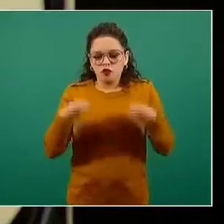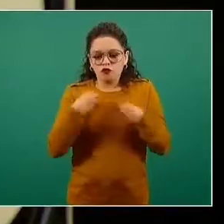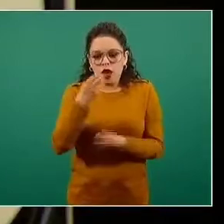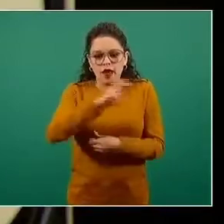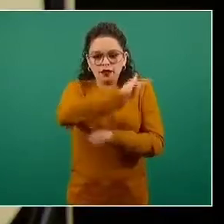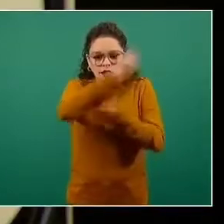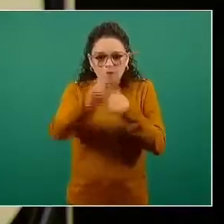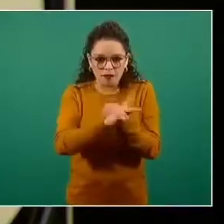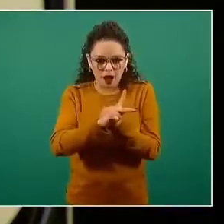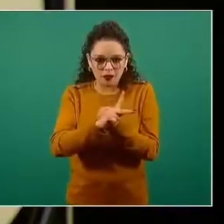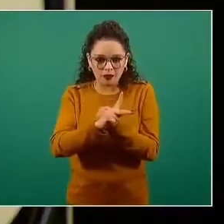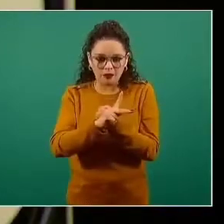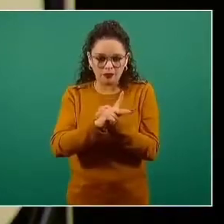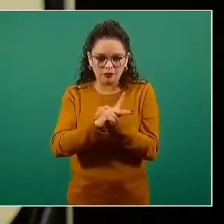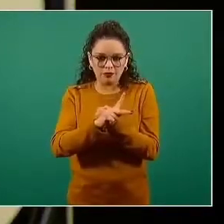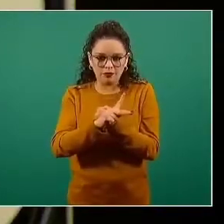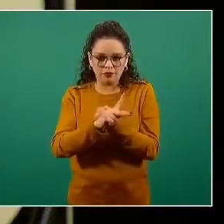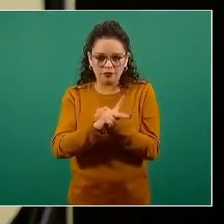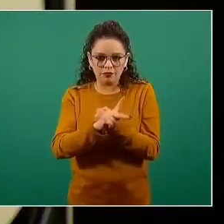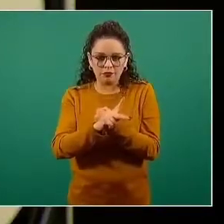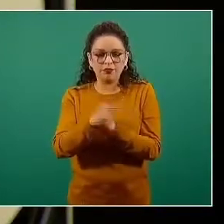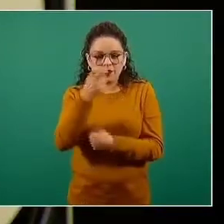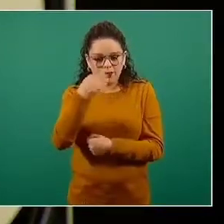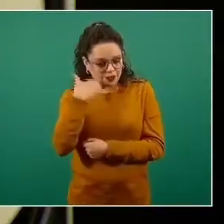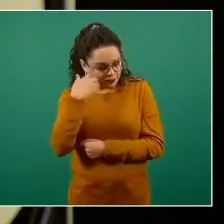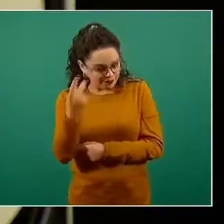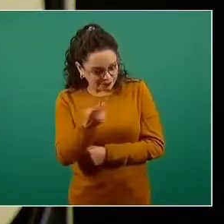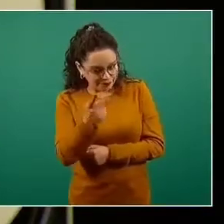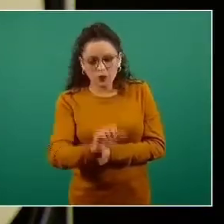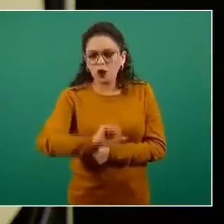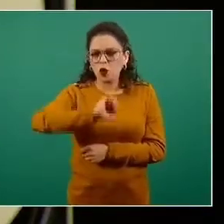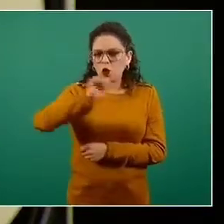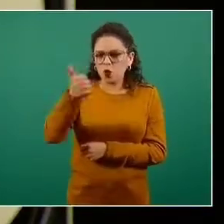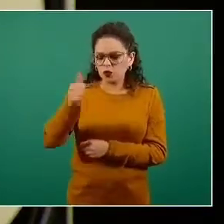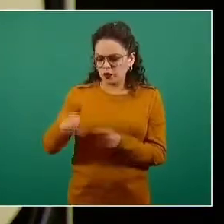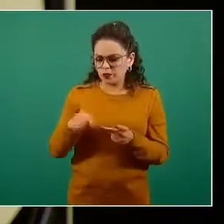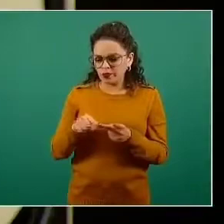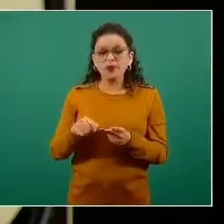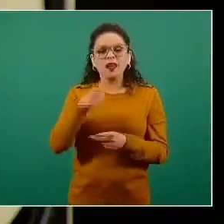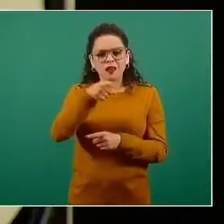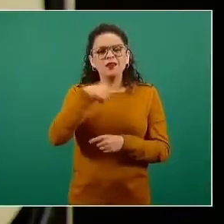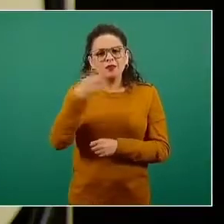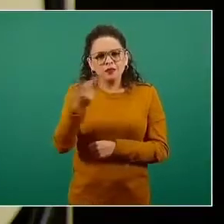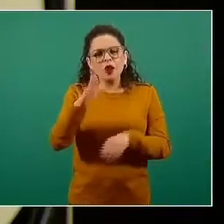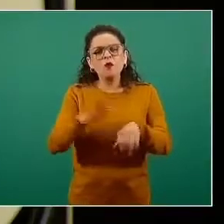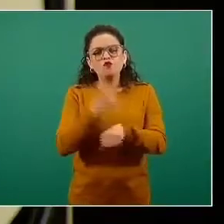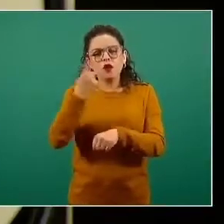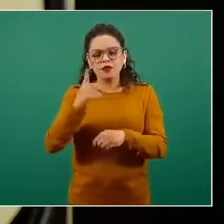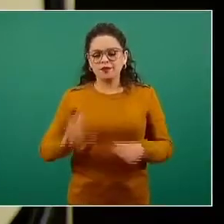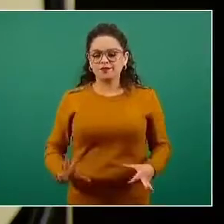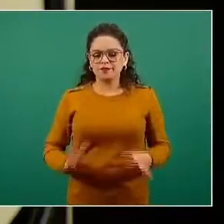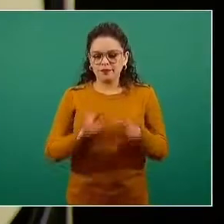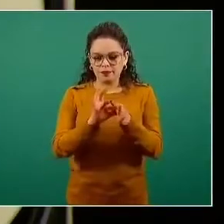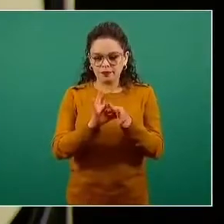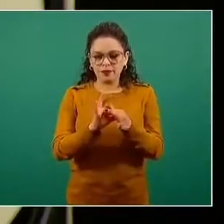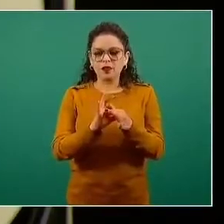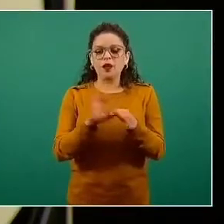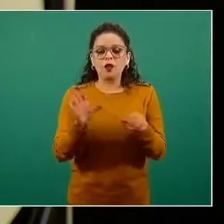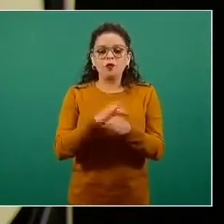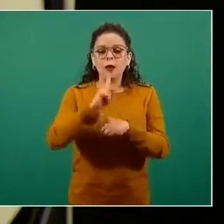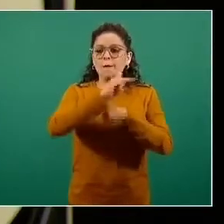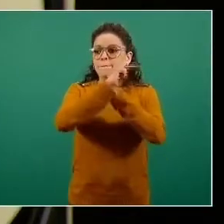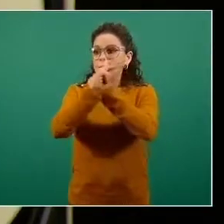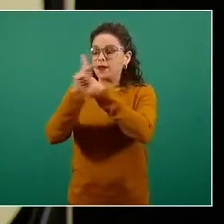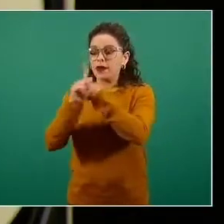es una primera parte de la pregunta y esto está ligado porque en este momento, digamos que los países que están